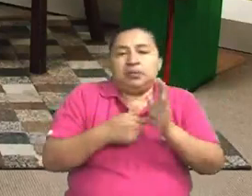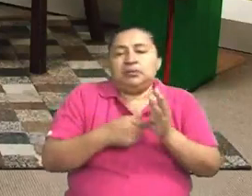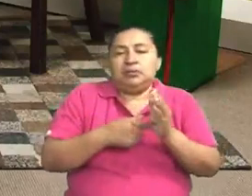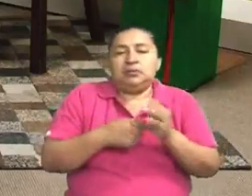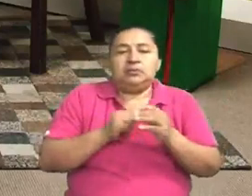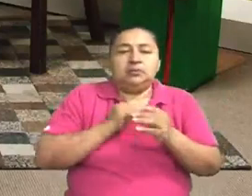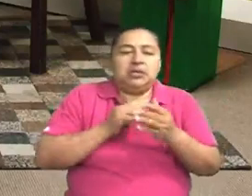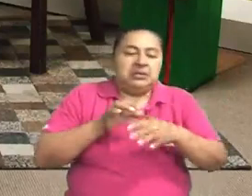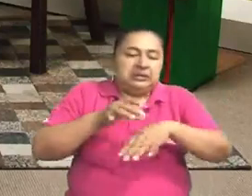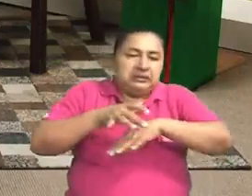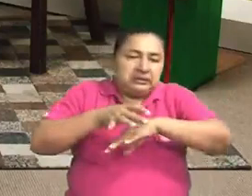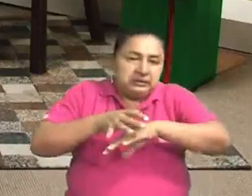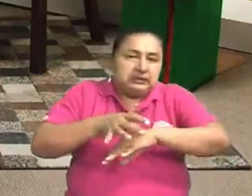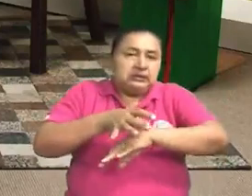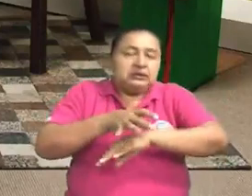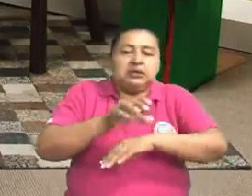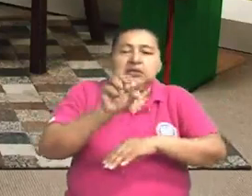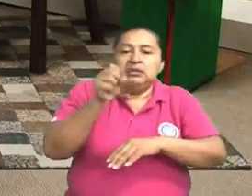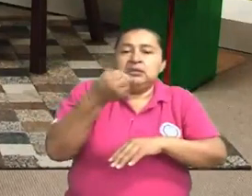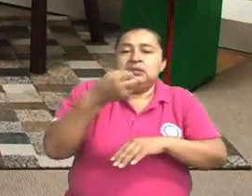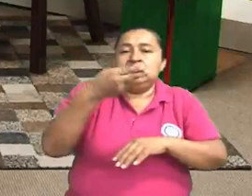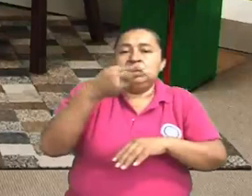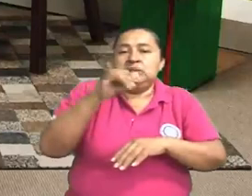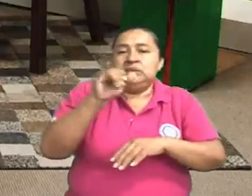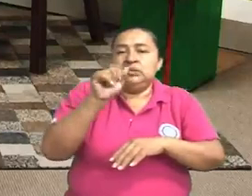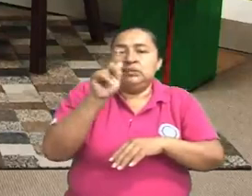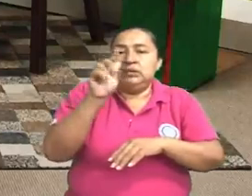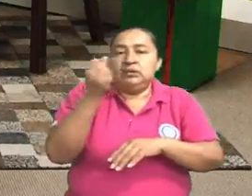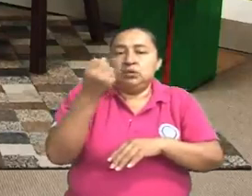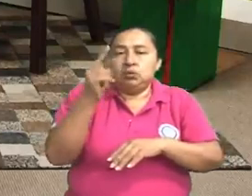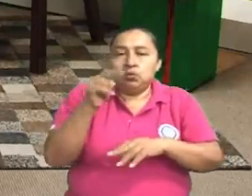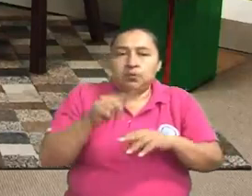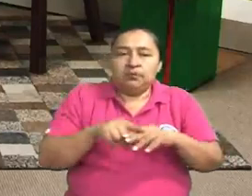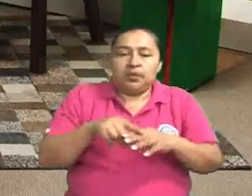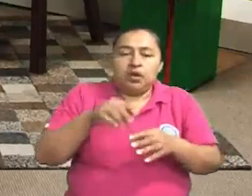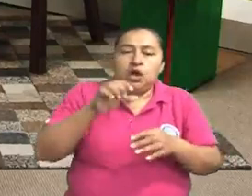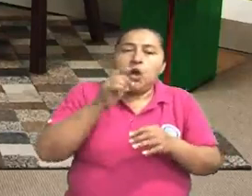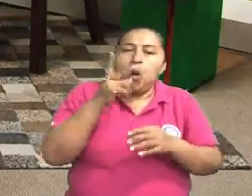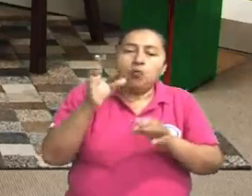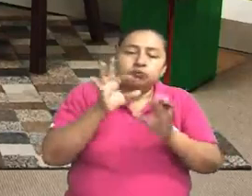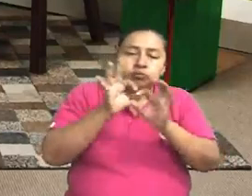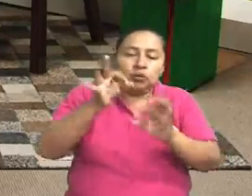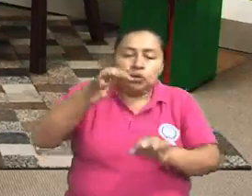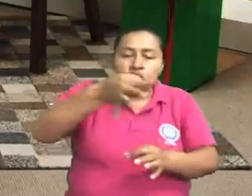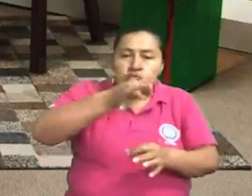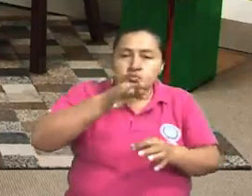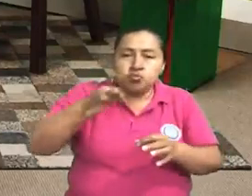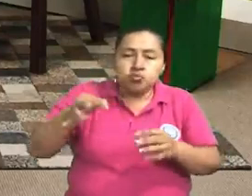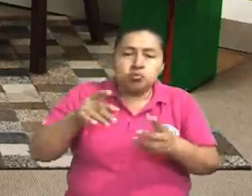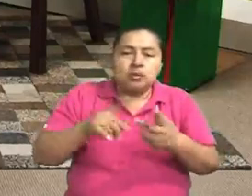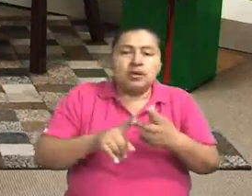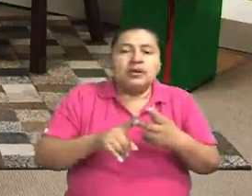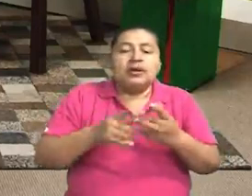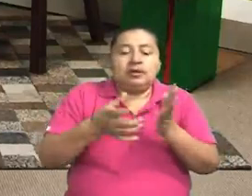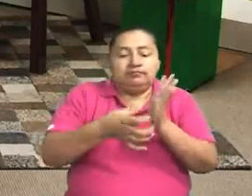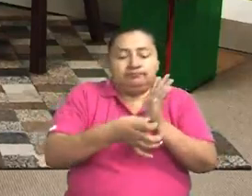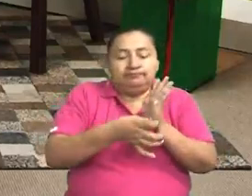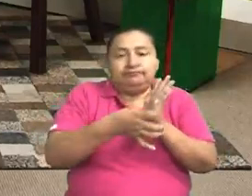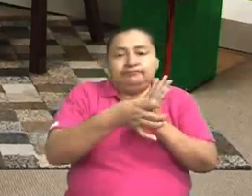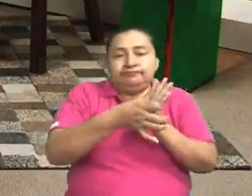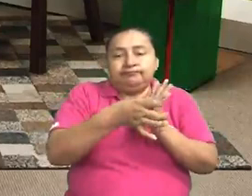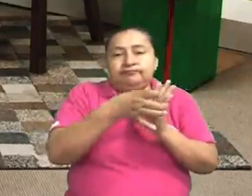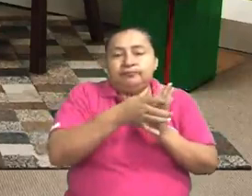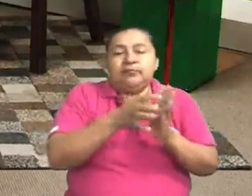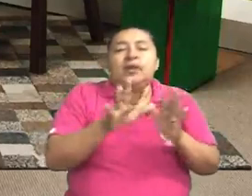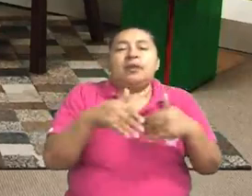el chaxu, la ventosa, el amna, la reflexología. La reflexología podal. Y también la acupuntura.